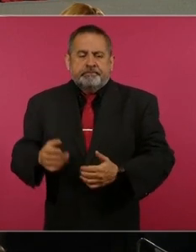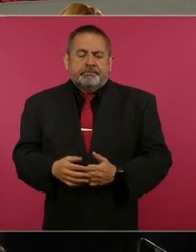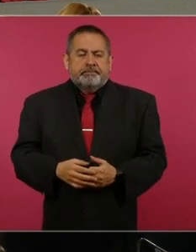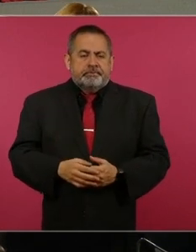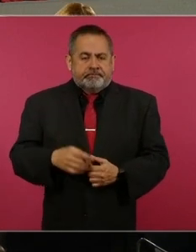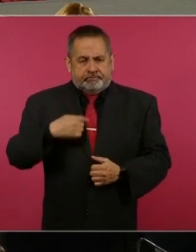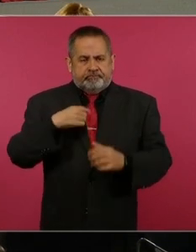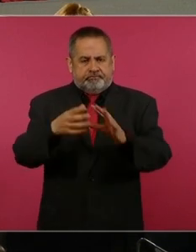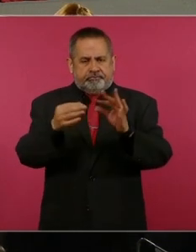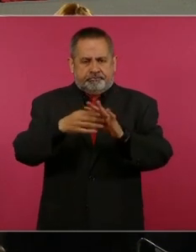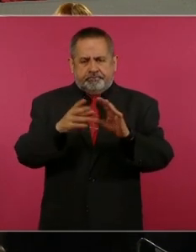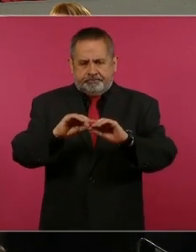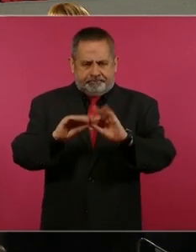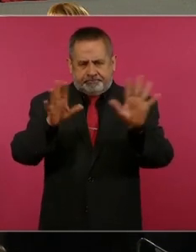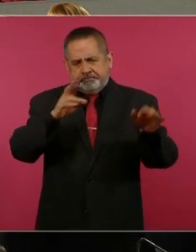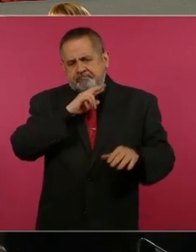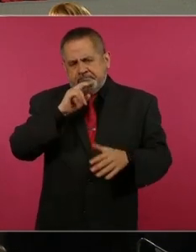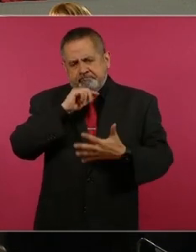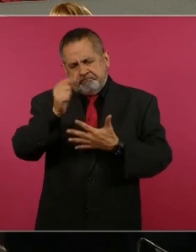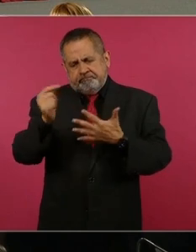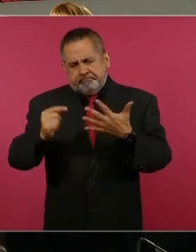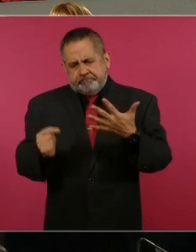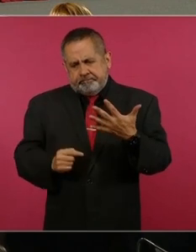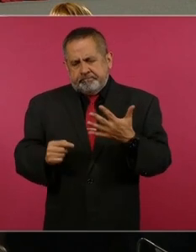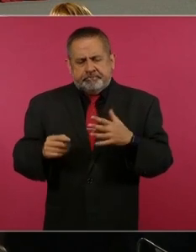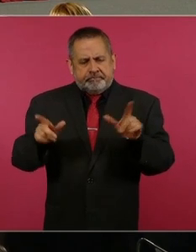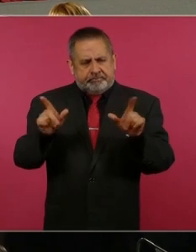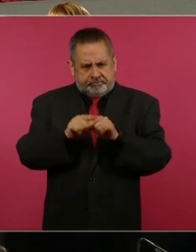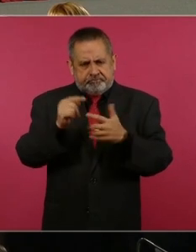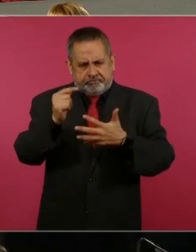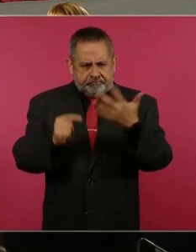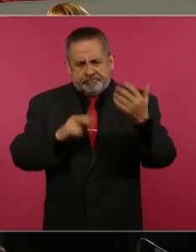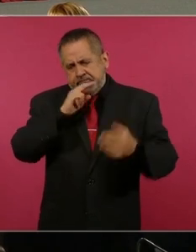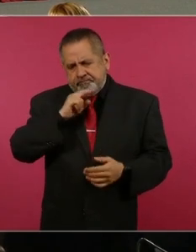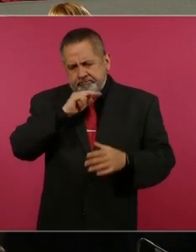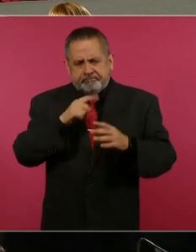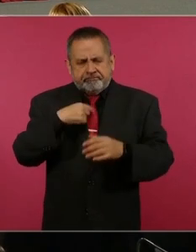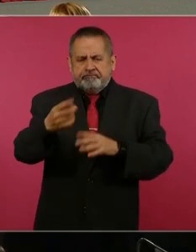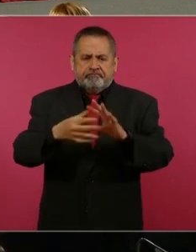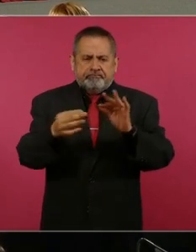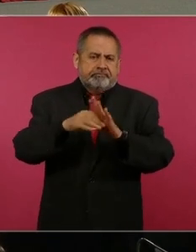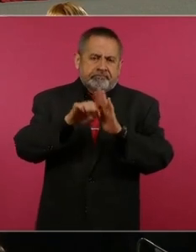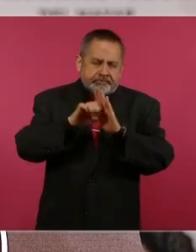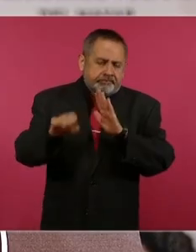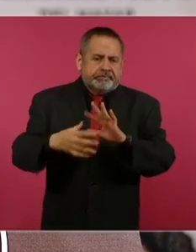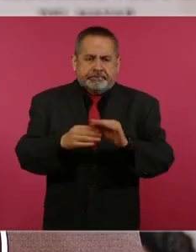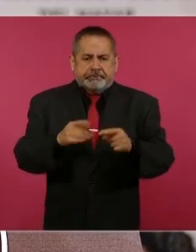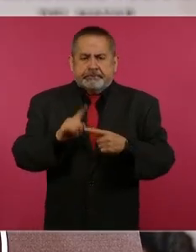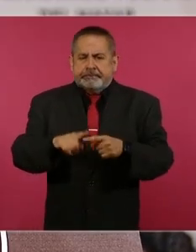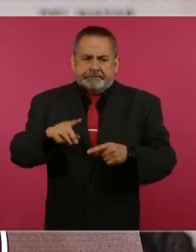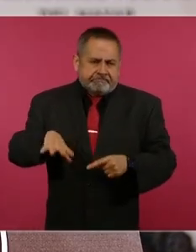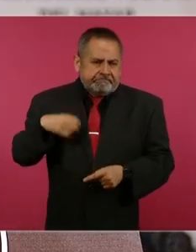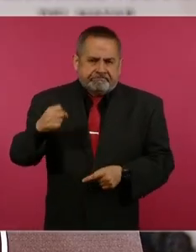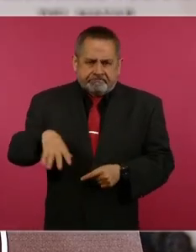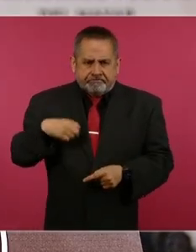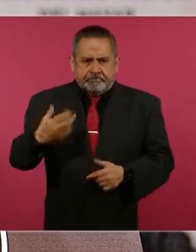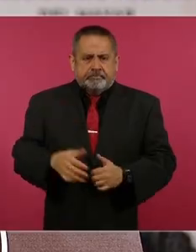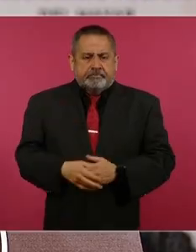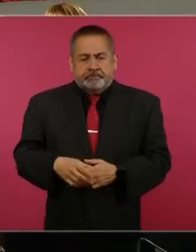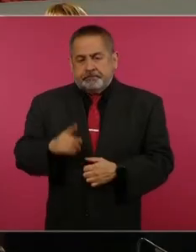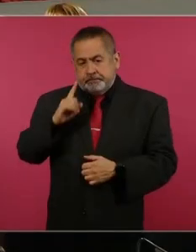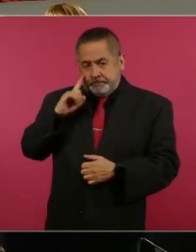ir de lo general a lo particular de manera ciertamente rápida para ilustrar el enorme esfuerzo que se ha hecho. Ese